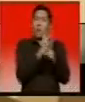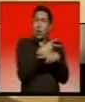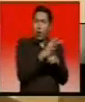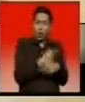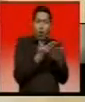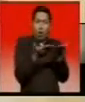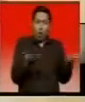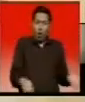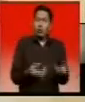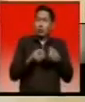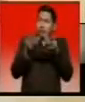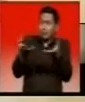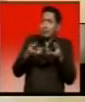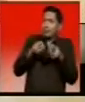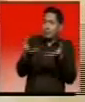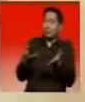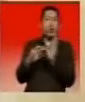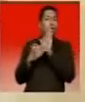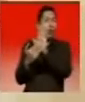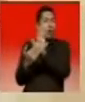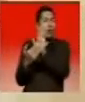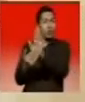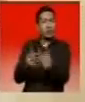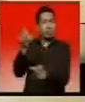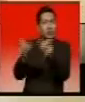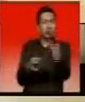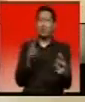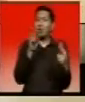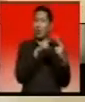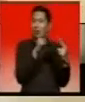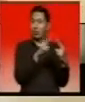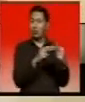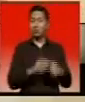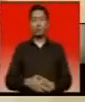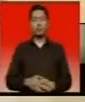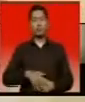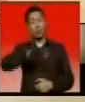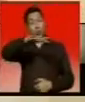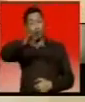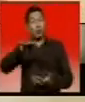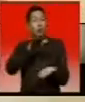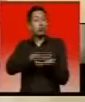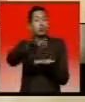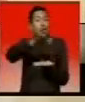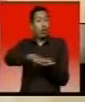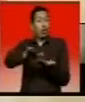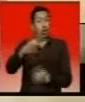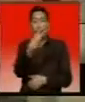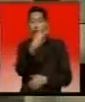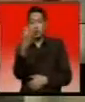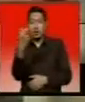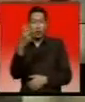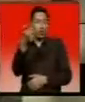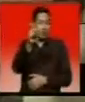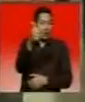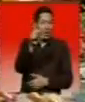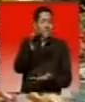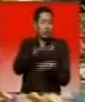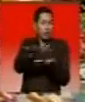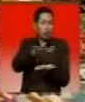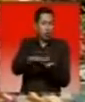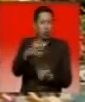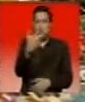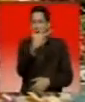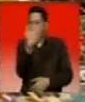haga conocer. En el terremoto salimos afectados como directamente como unos 210 socios e indirectamente como unos 300. El festival se